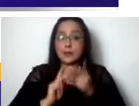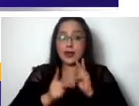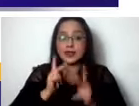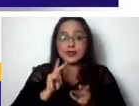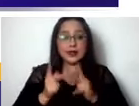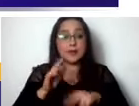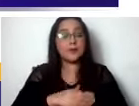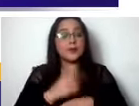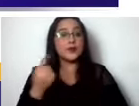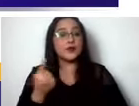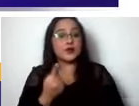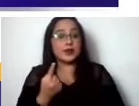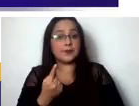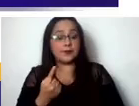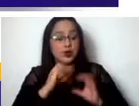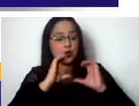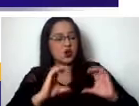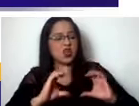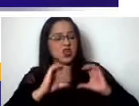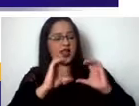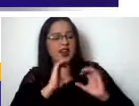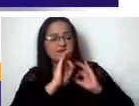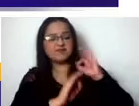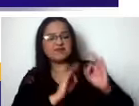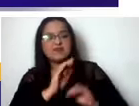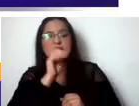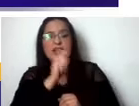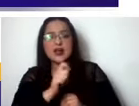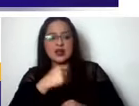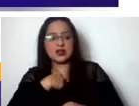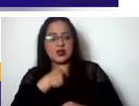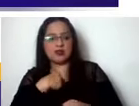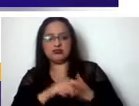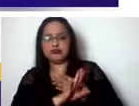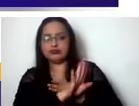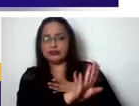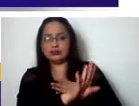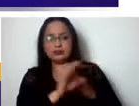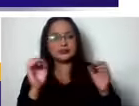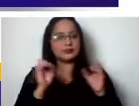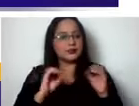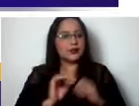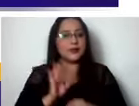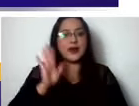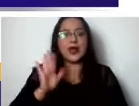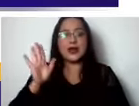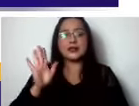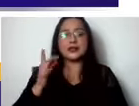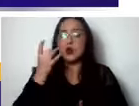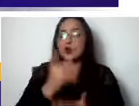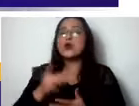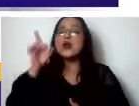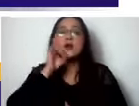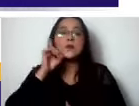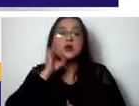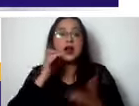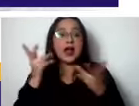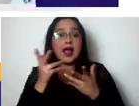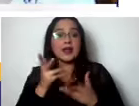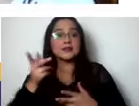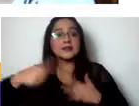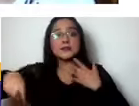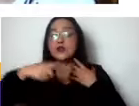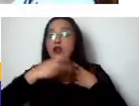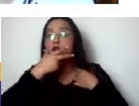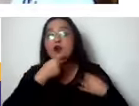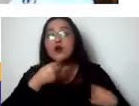que los cuidados no nos son ajenos, porque siempre parece que como han estado feminizados todo el tiempo, luego los varones no saben por